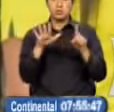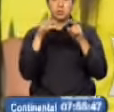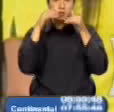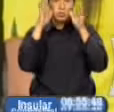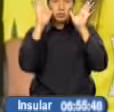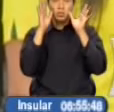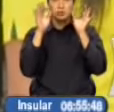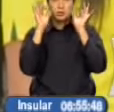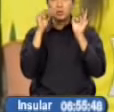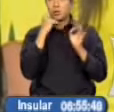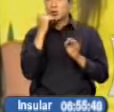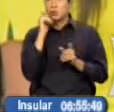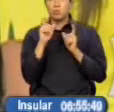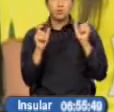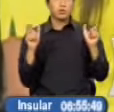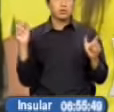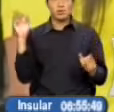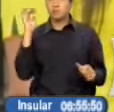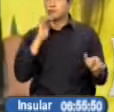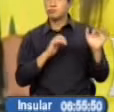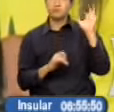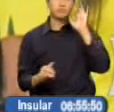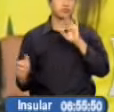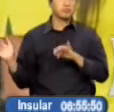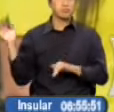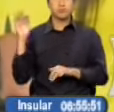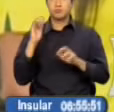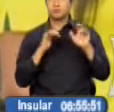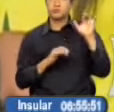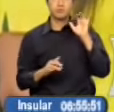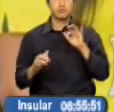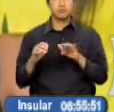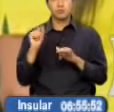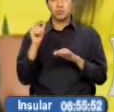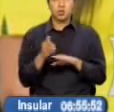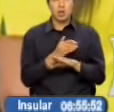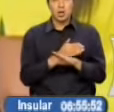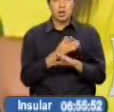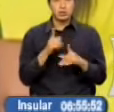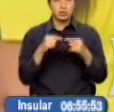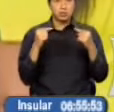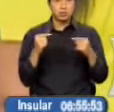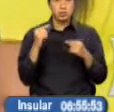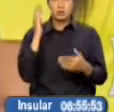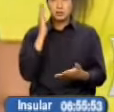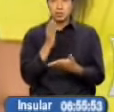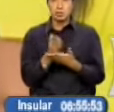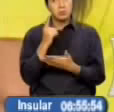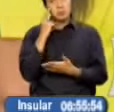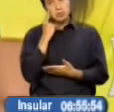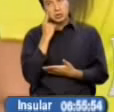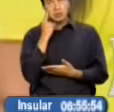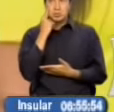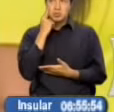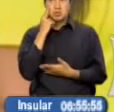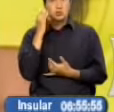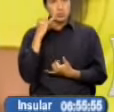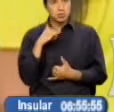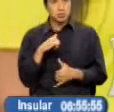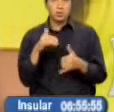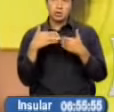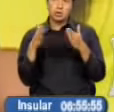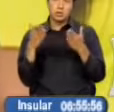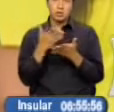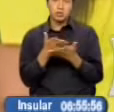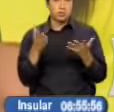diciembre cuando a lo mejor la gente ya venga en gran cantidad pocos minutos antes del encuentro si es necesario si no les seguimos manteniendo